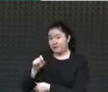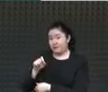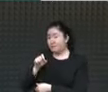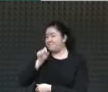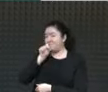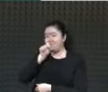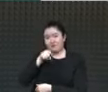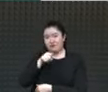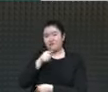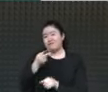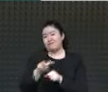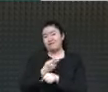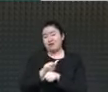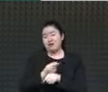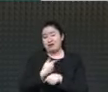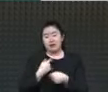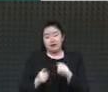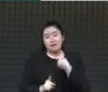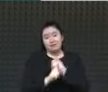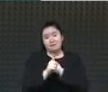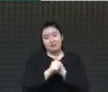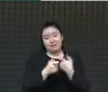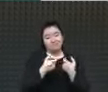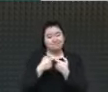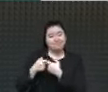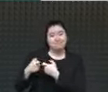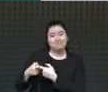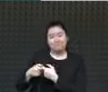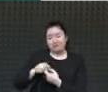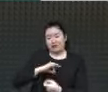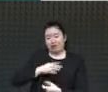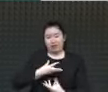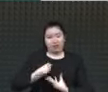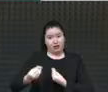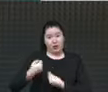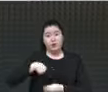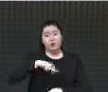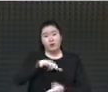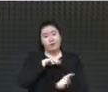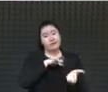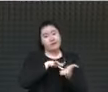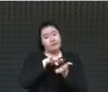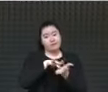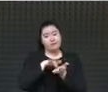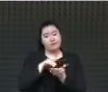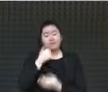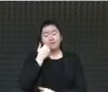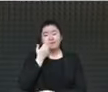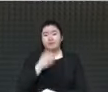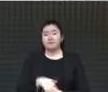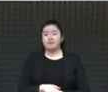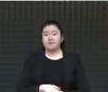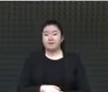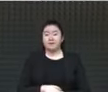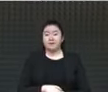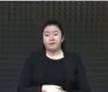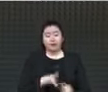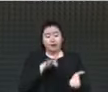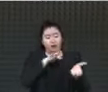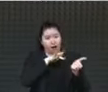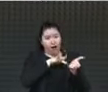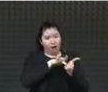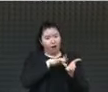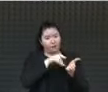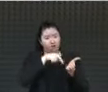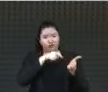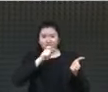y que se ha derivado de la emergencia sanitaria provocada por SARS-CoV-2. Este apoyo